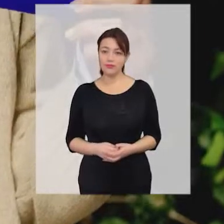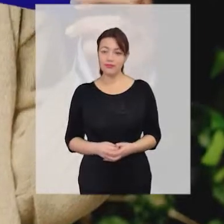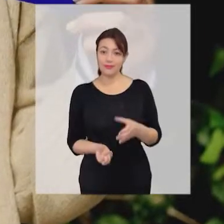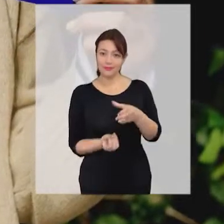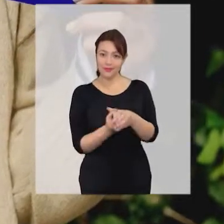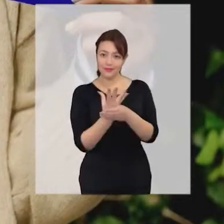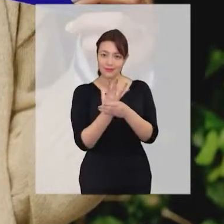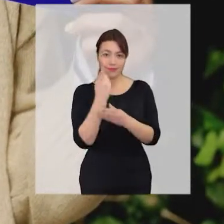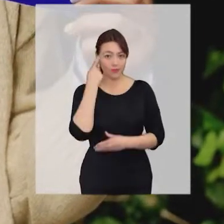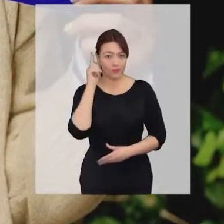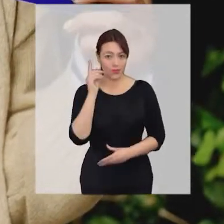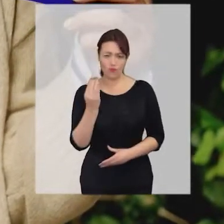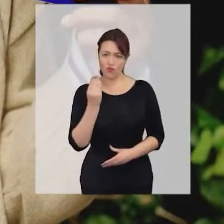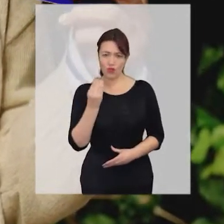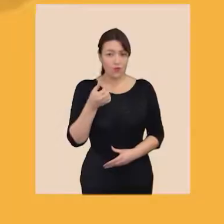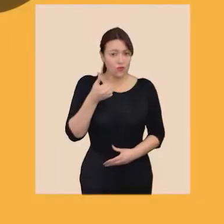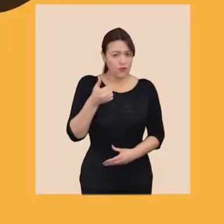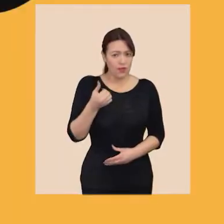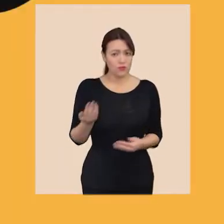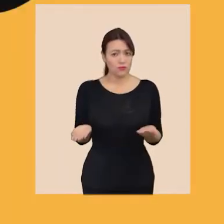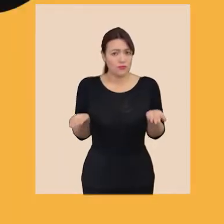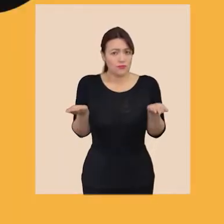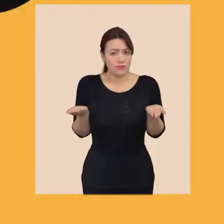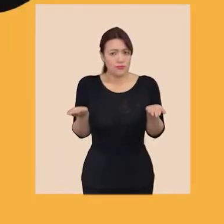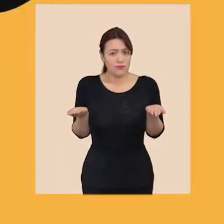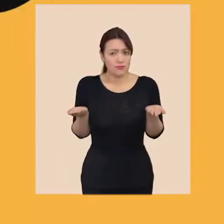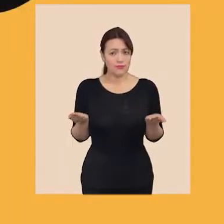Sea nueva, pero buena.